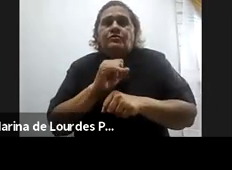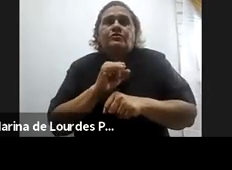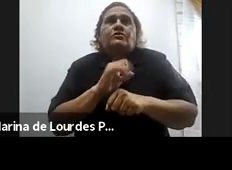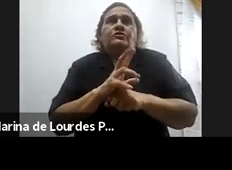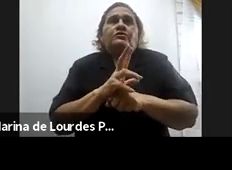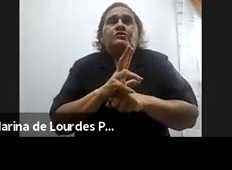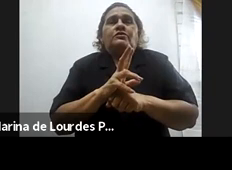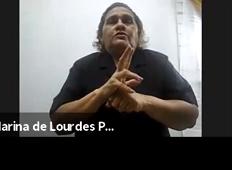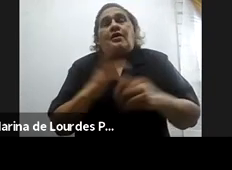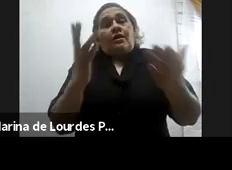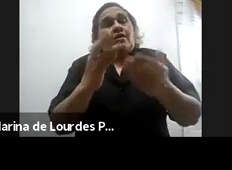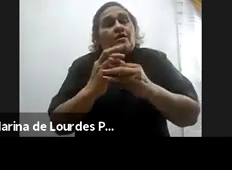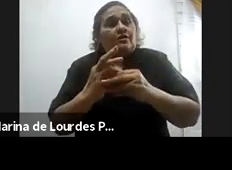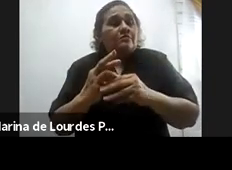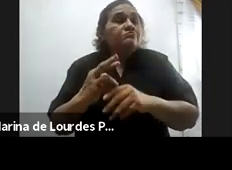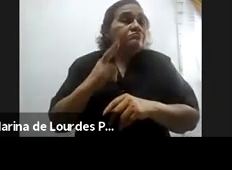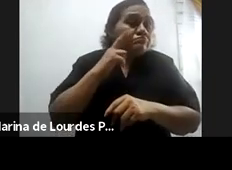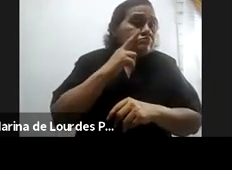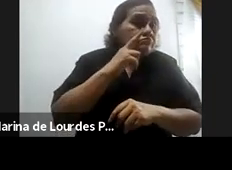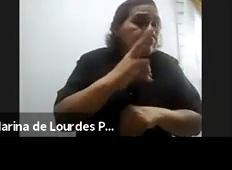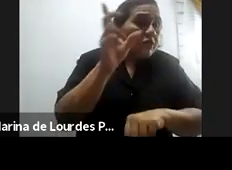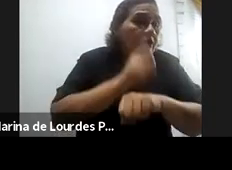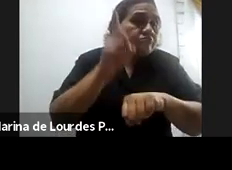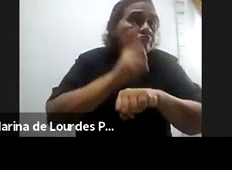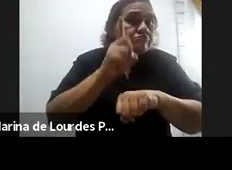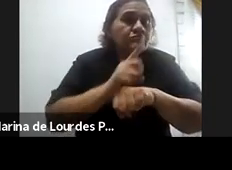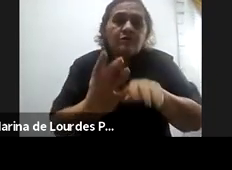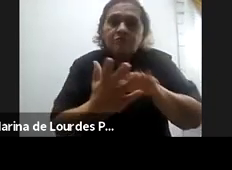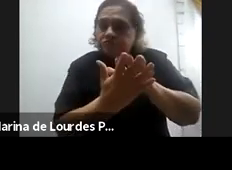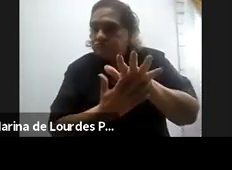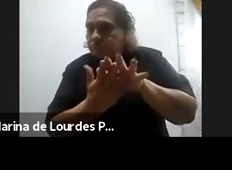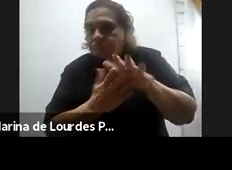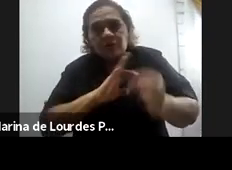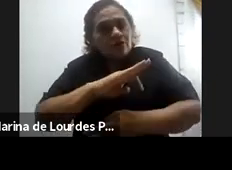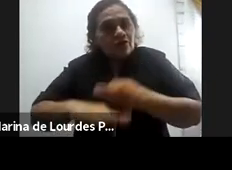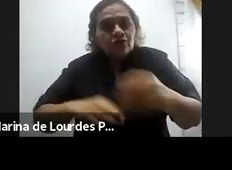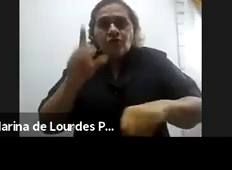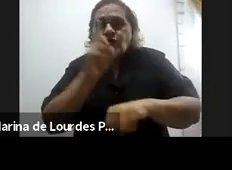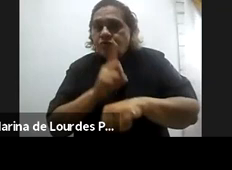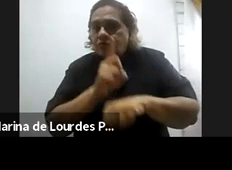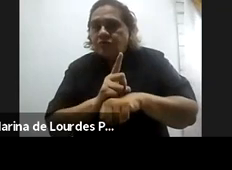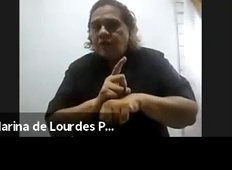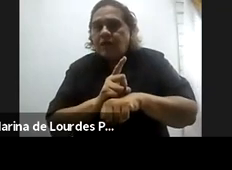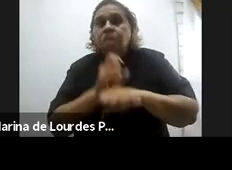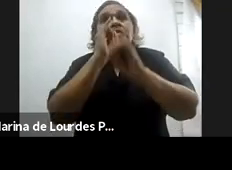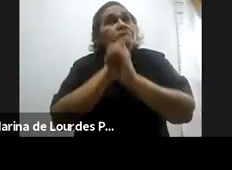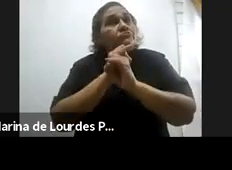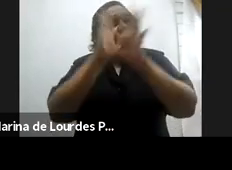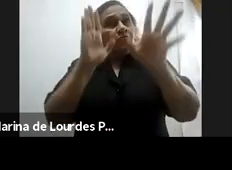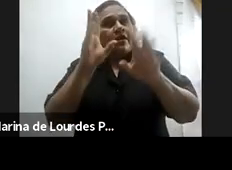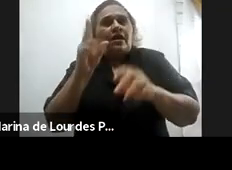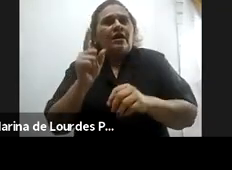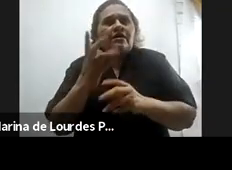uno, hacer revisiones diarias del pie, el pie se revisa todos los días, informar si hay algún dato